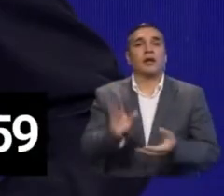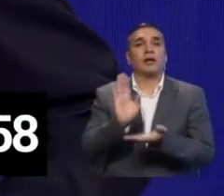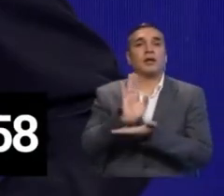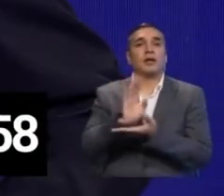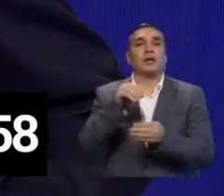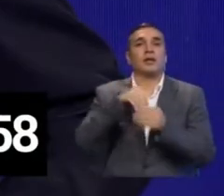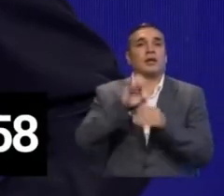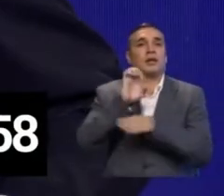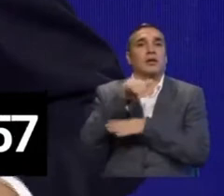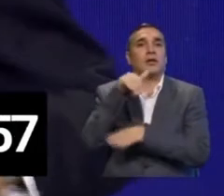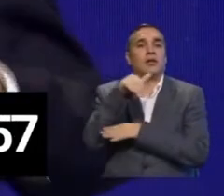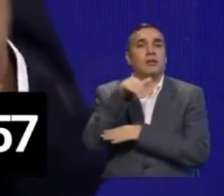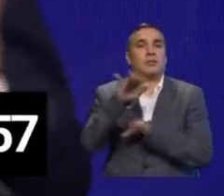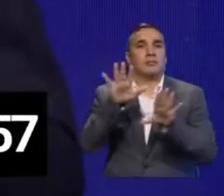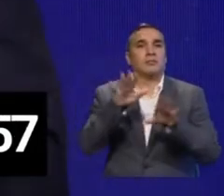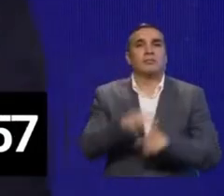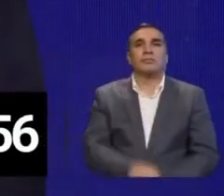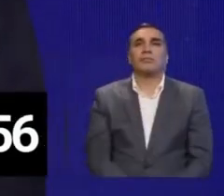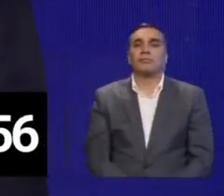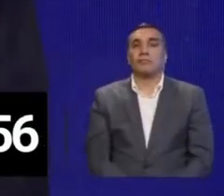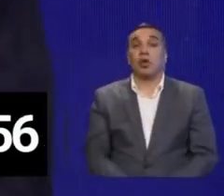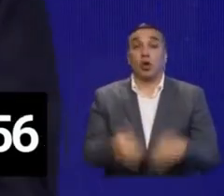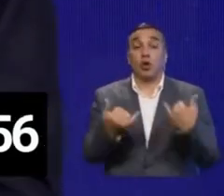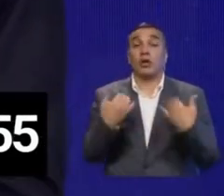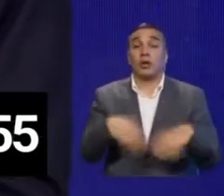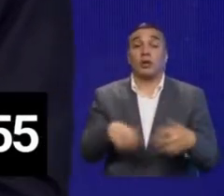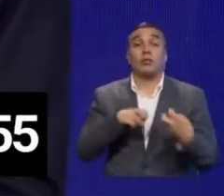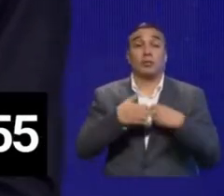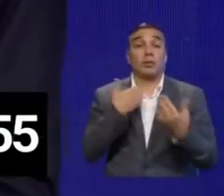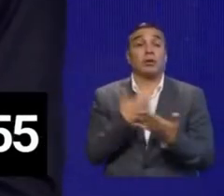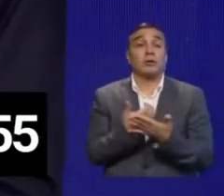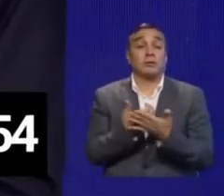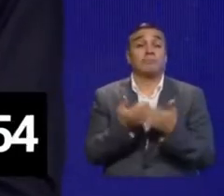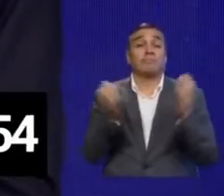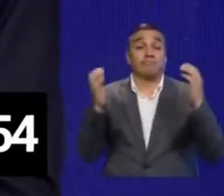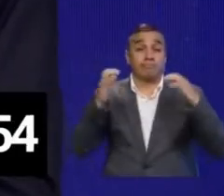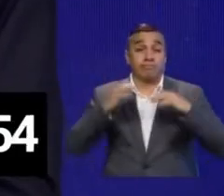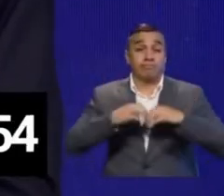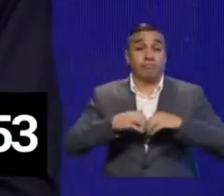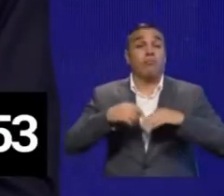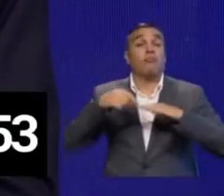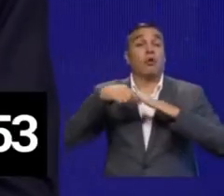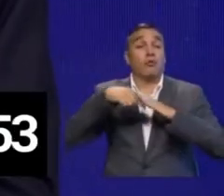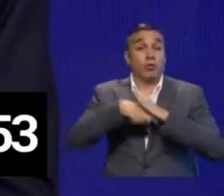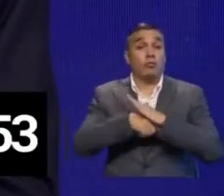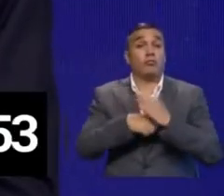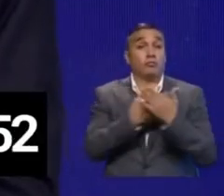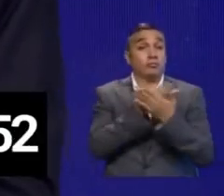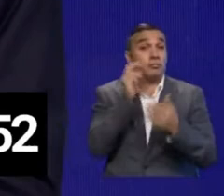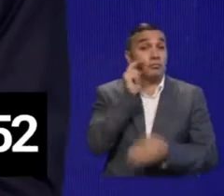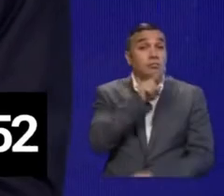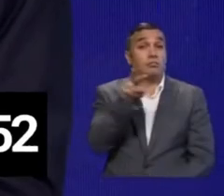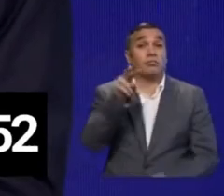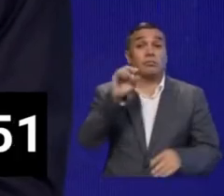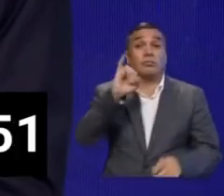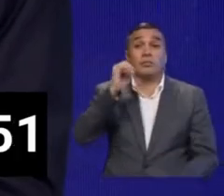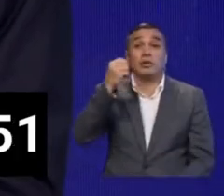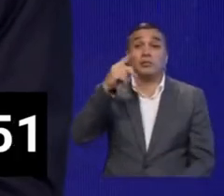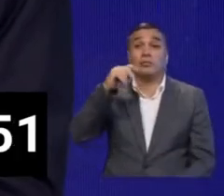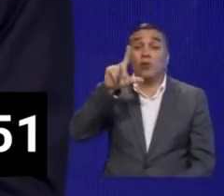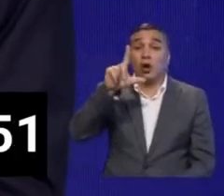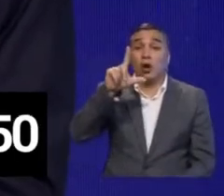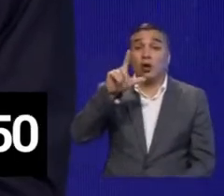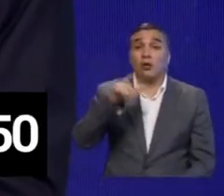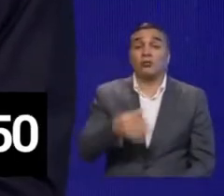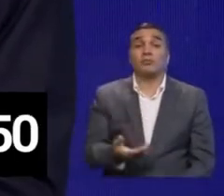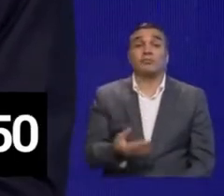nuestro país en general vive una crisis profunda. Y vive una crisis, lo hemos visto en el caso de la ISPOL,